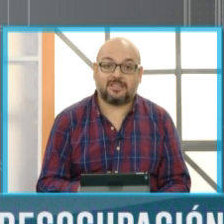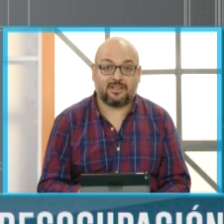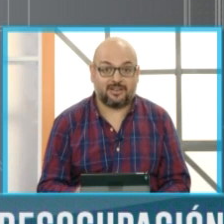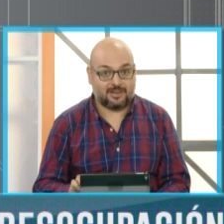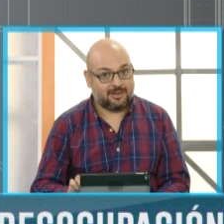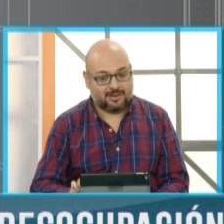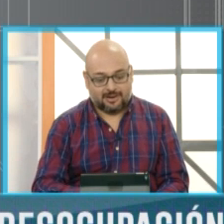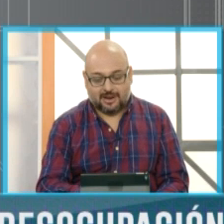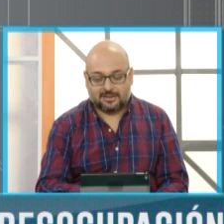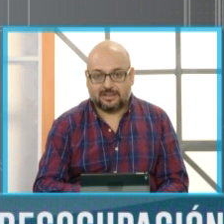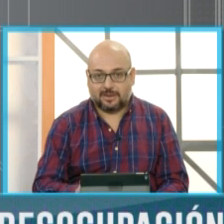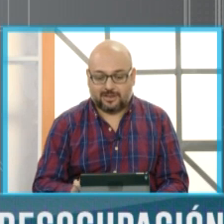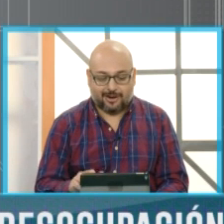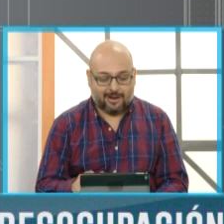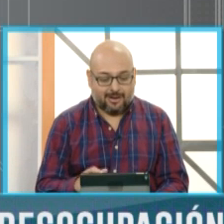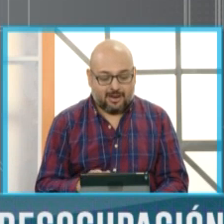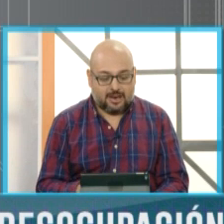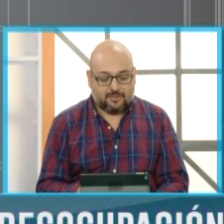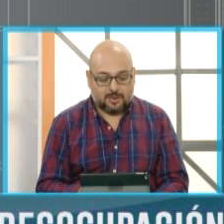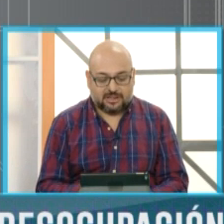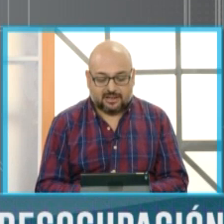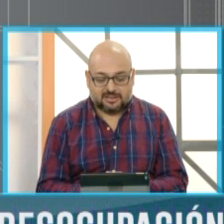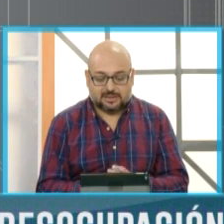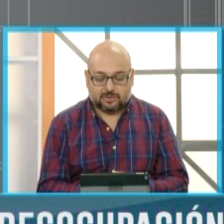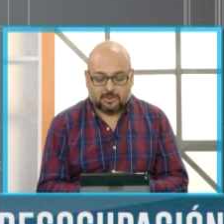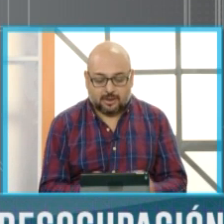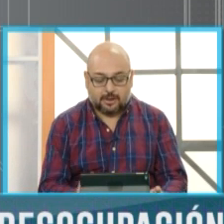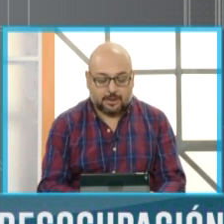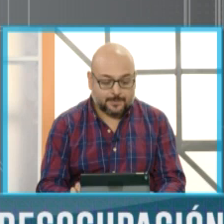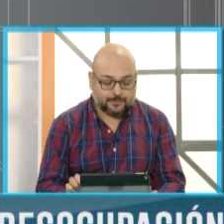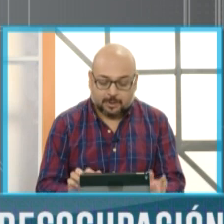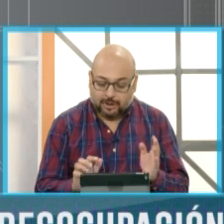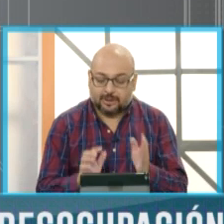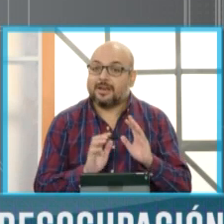les interesa. Nadie sale indemne de acá. Finalmente alguien dice en septiembre,